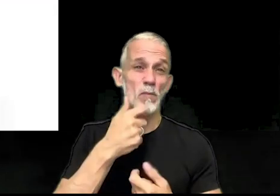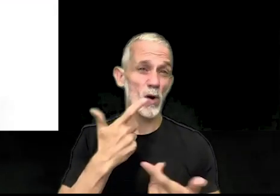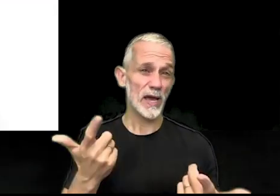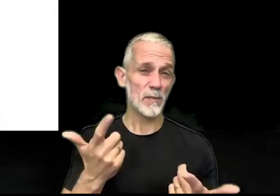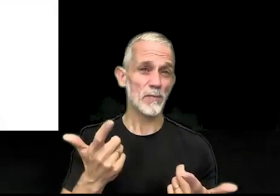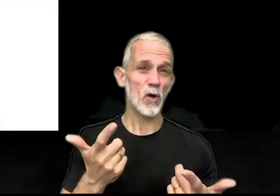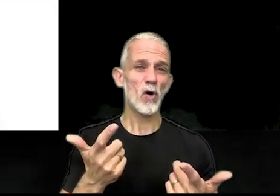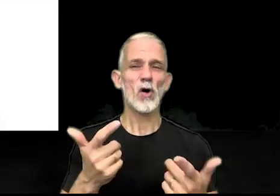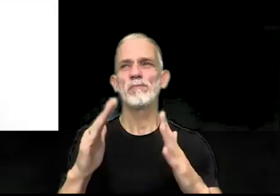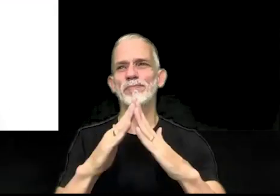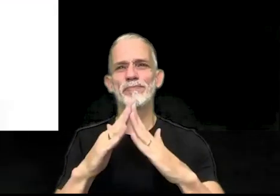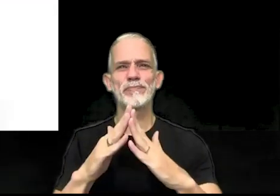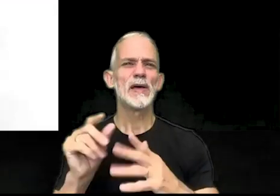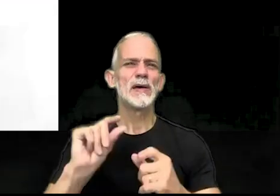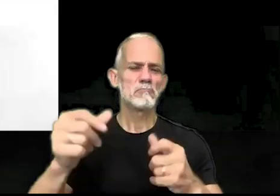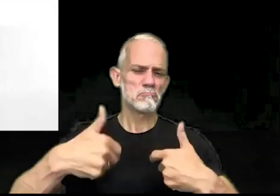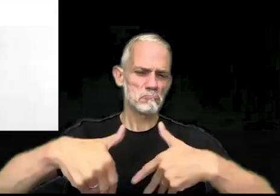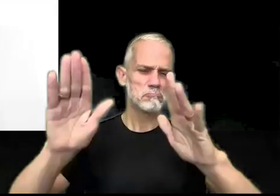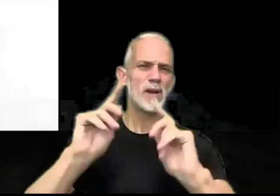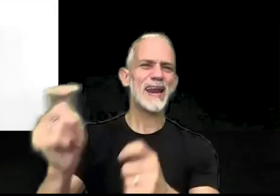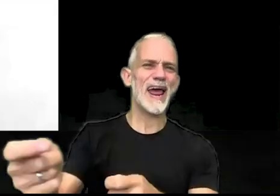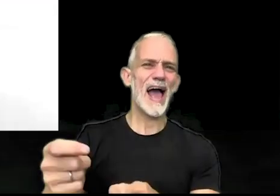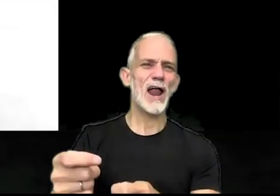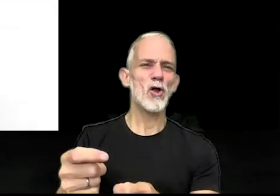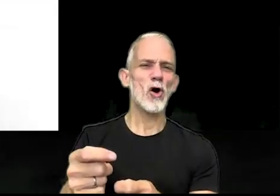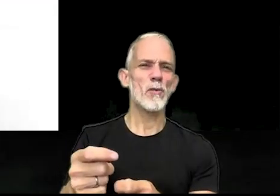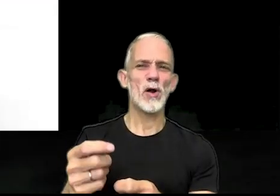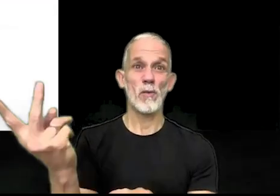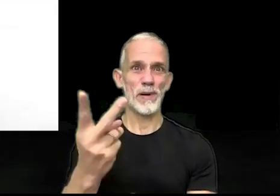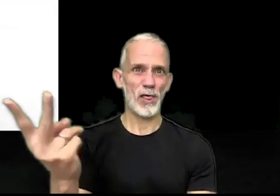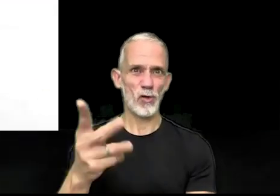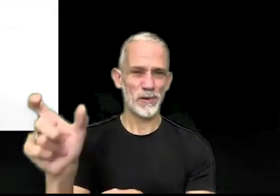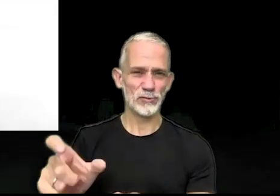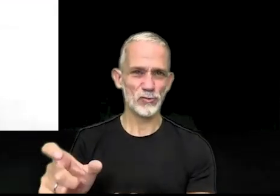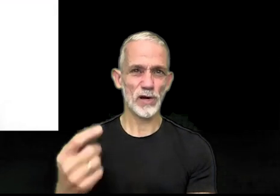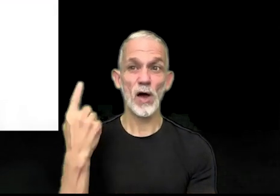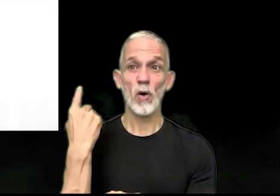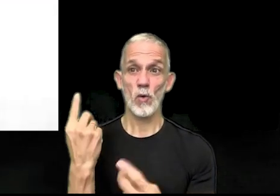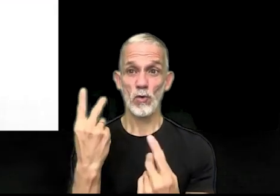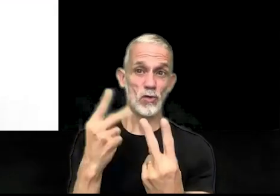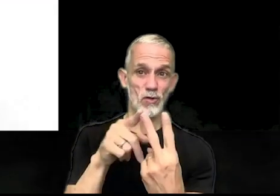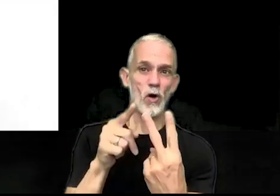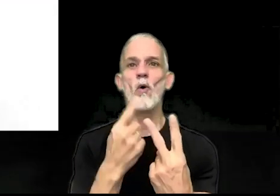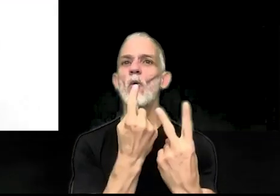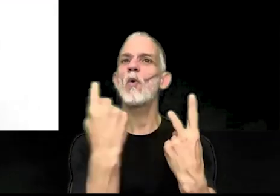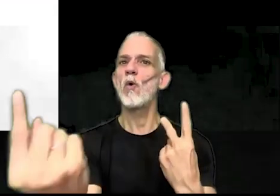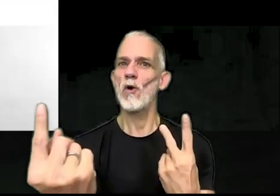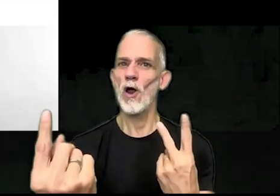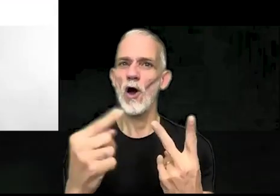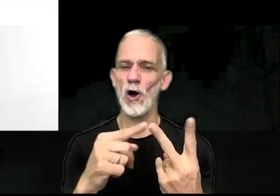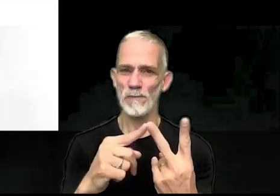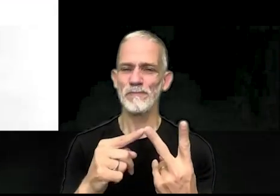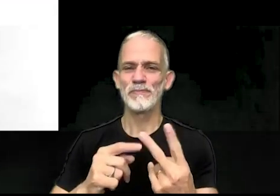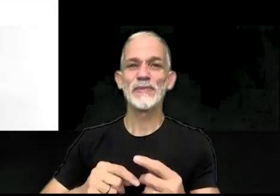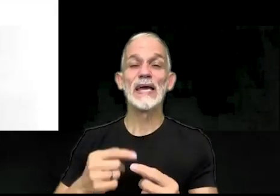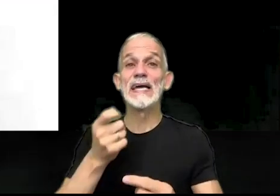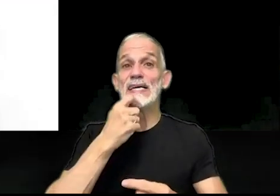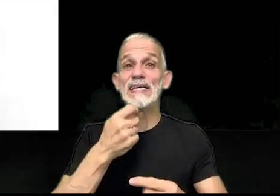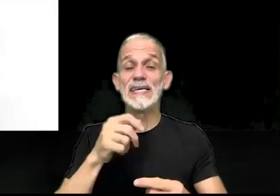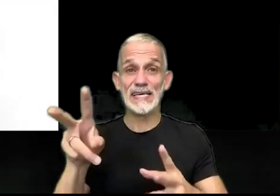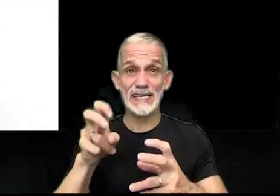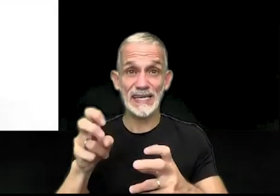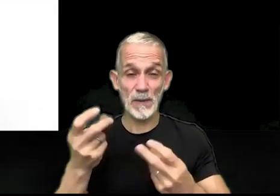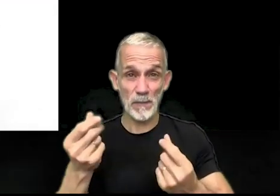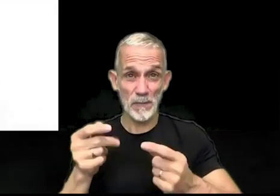de inmuebles cedidos en condominio, cuando es ocupado por uno de sus titulares, y con respecto a esta